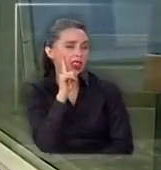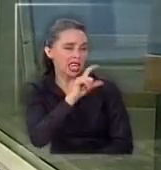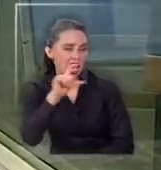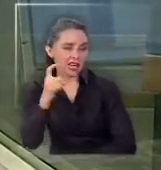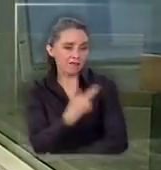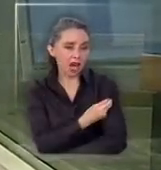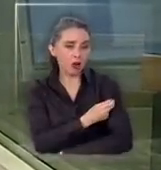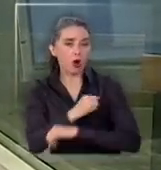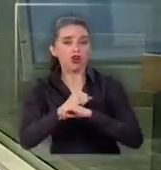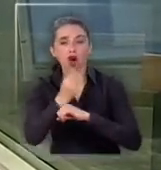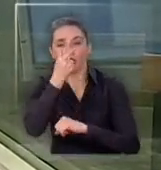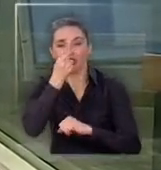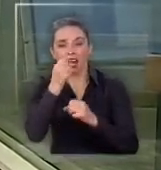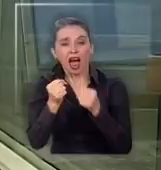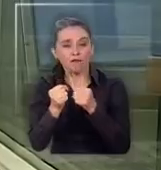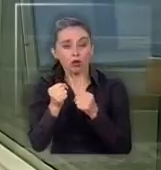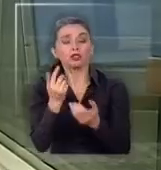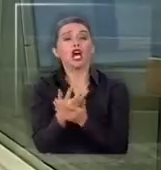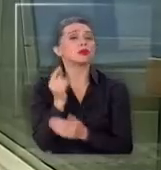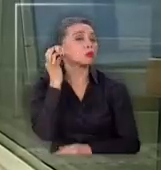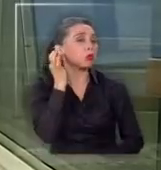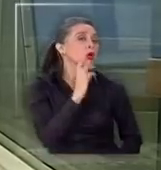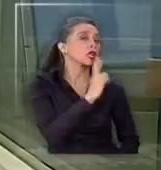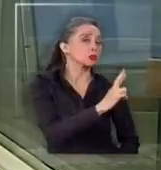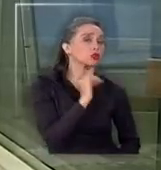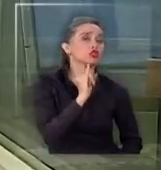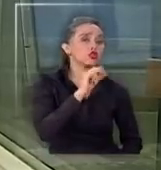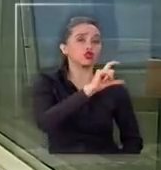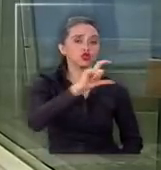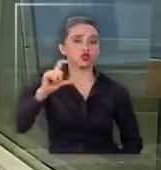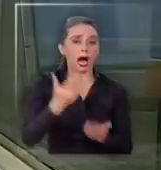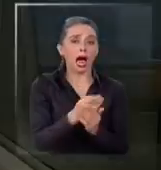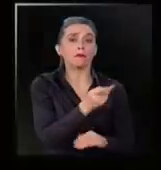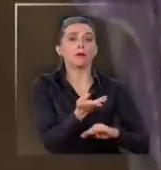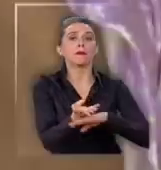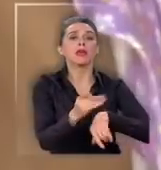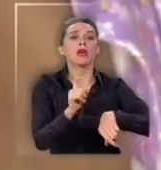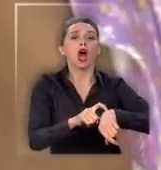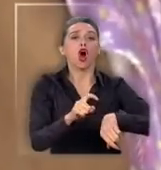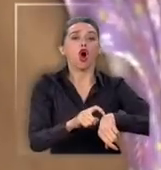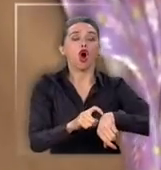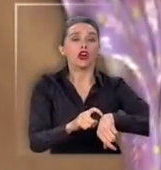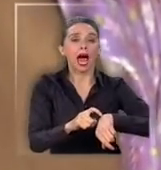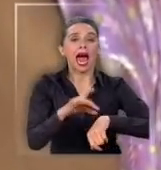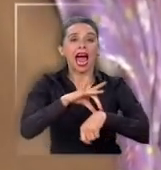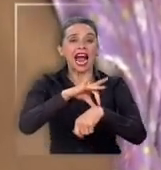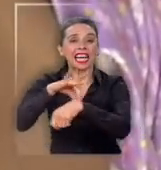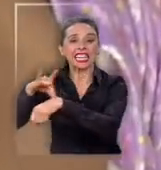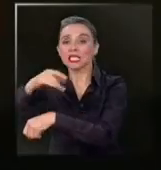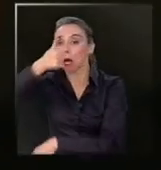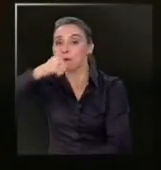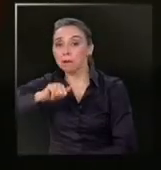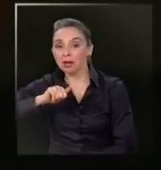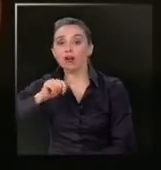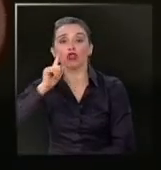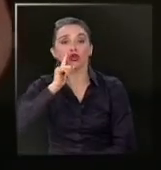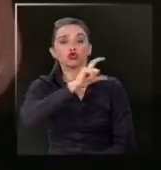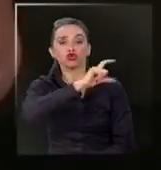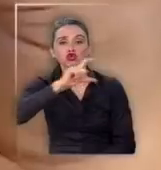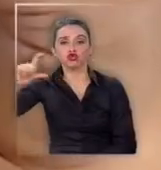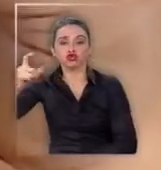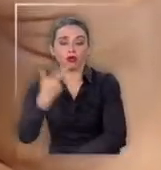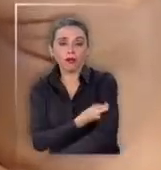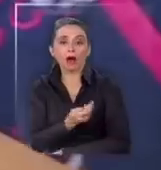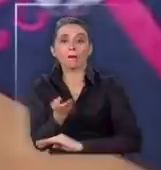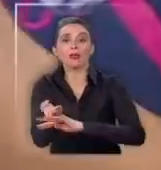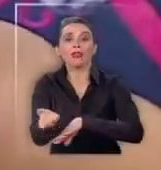contra la influenza disponible? Sí, hay stock siempre y cuando agende una hora. Las clínicas privadas tienen stock, pero hay que